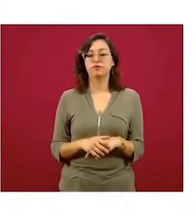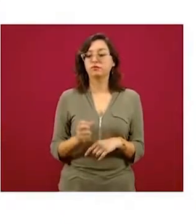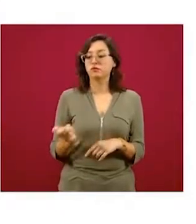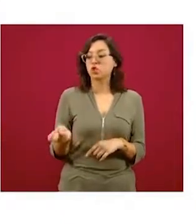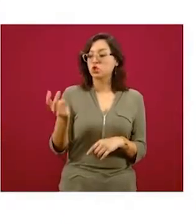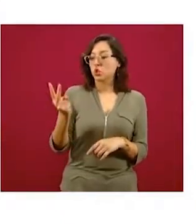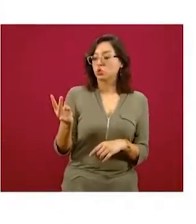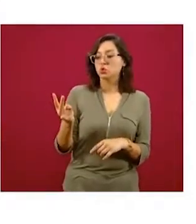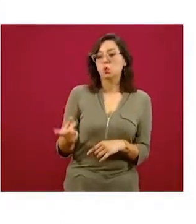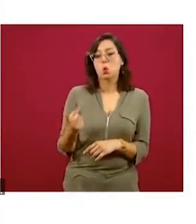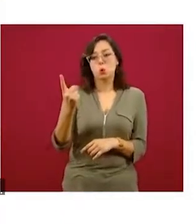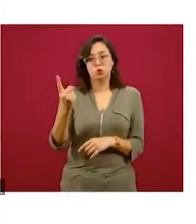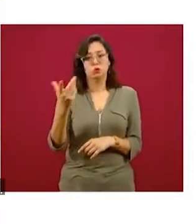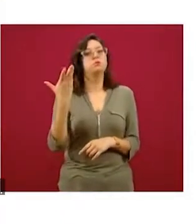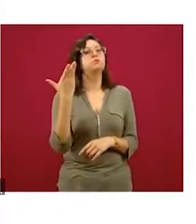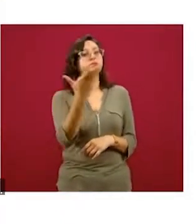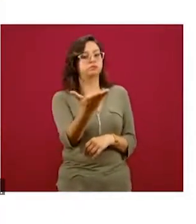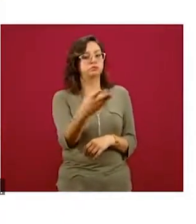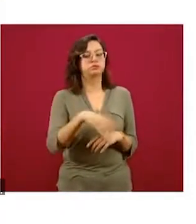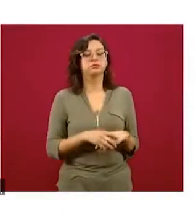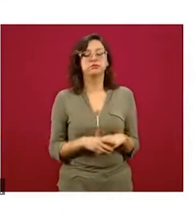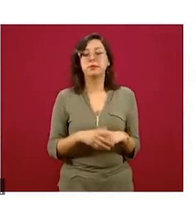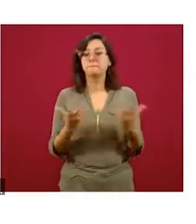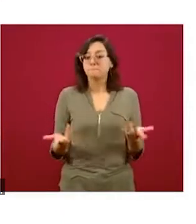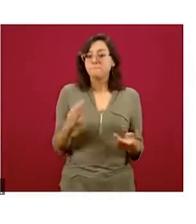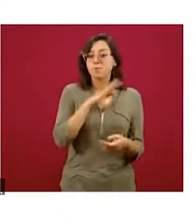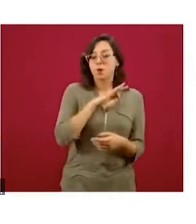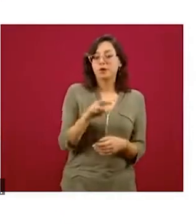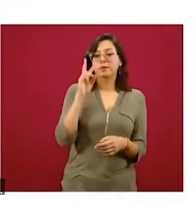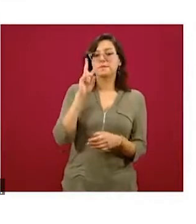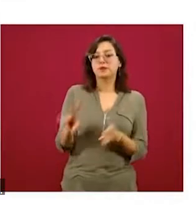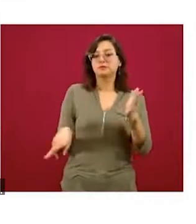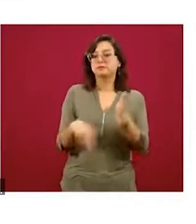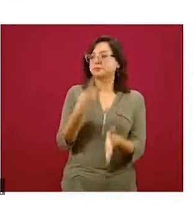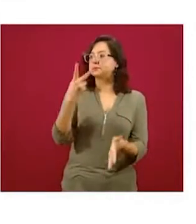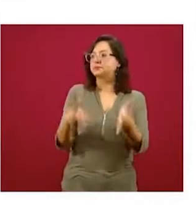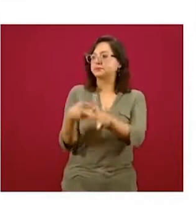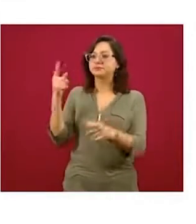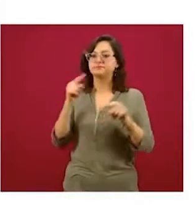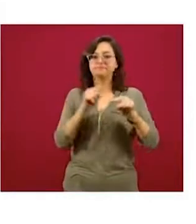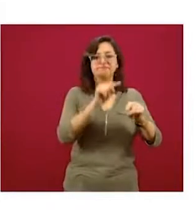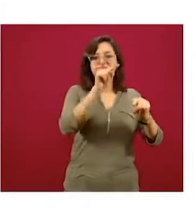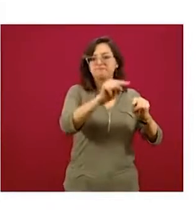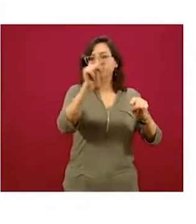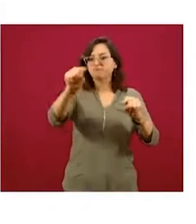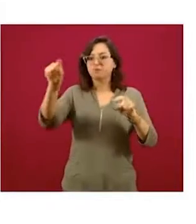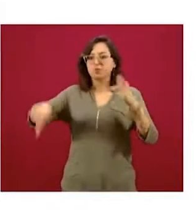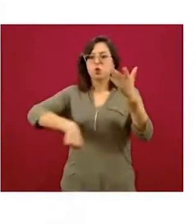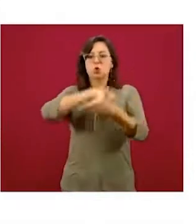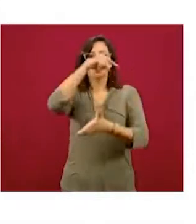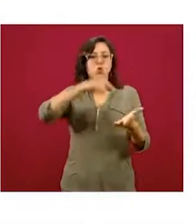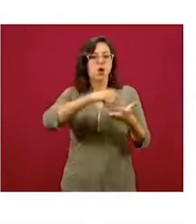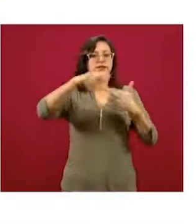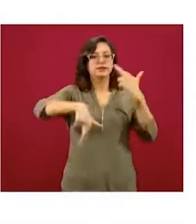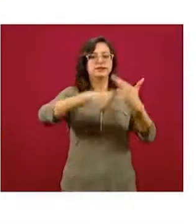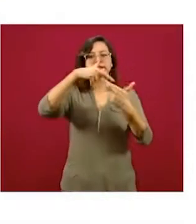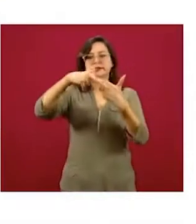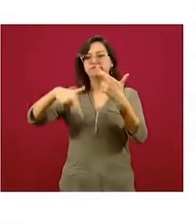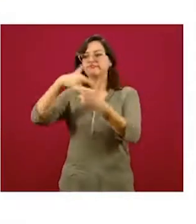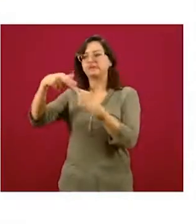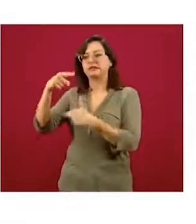13 de mayo al 15 de junio se aprobaron un total de 15 mil 207 solicitudes durante la conferencia de prensa en el salón tesorería